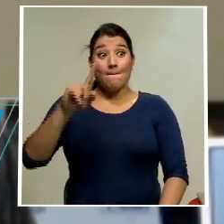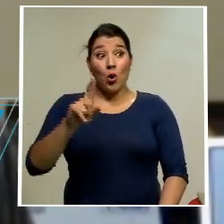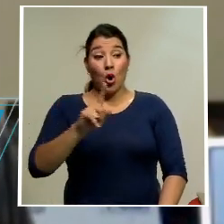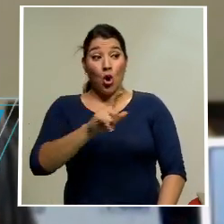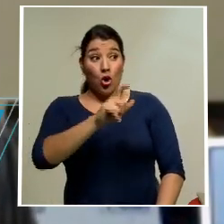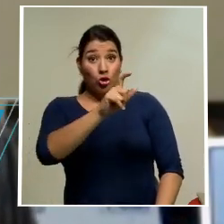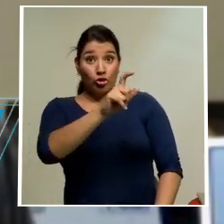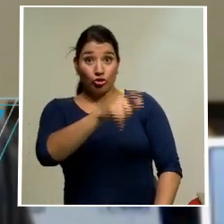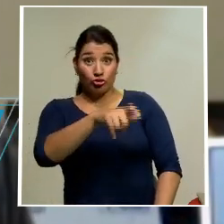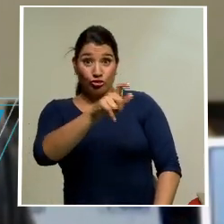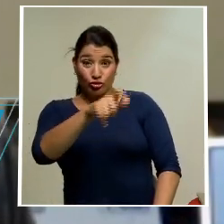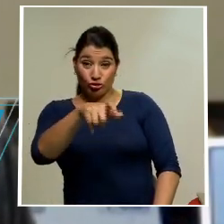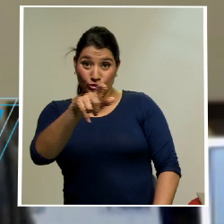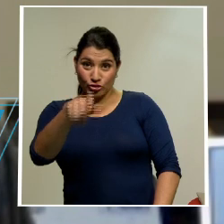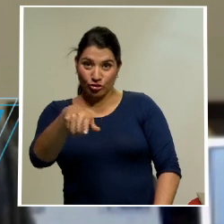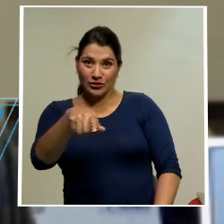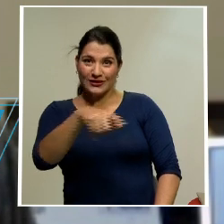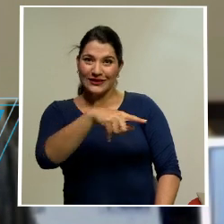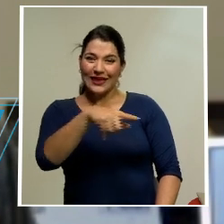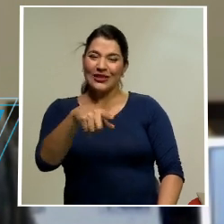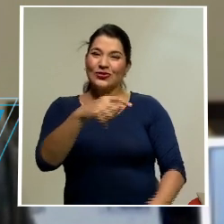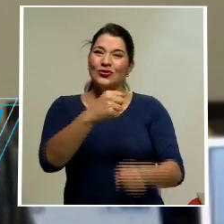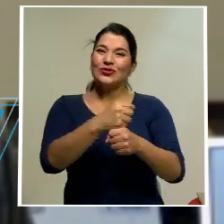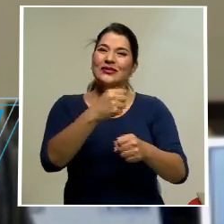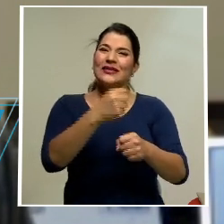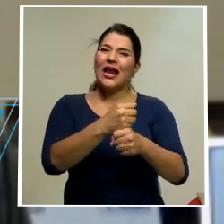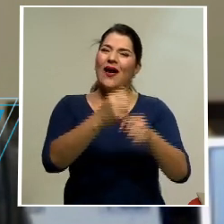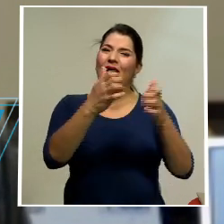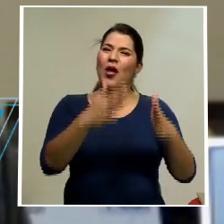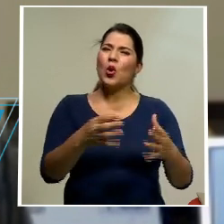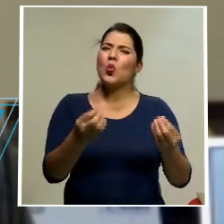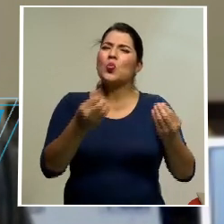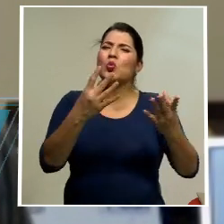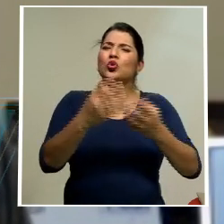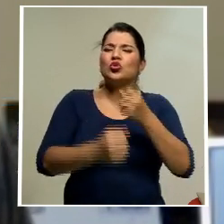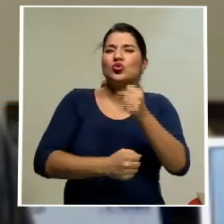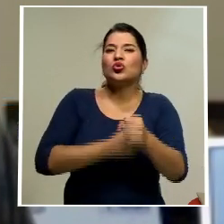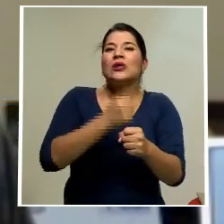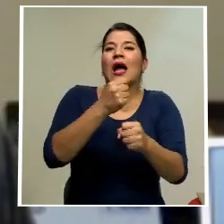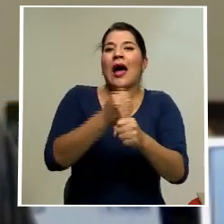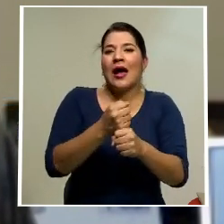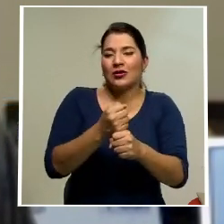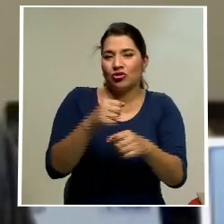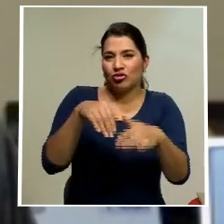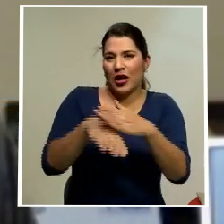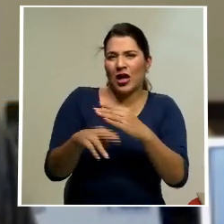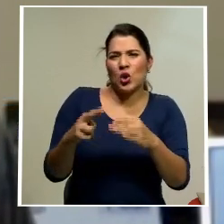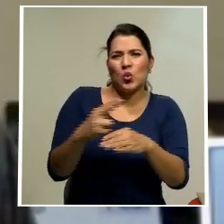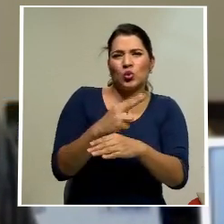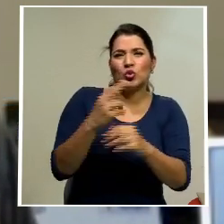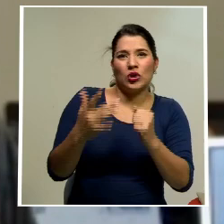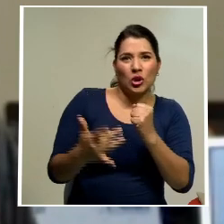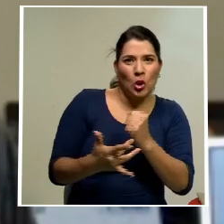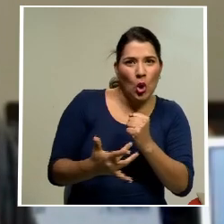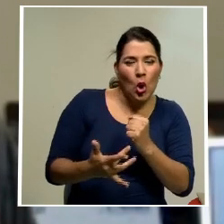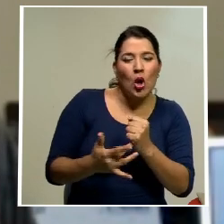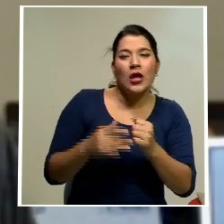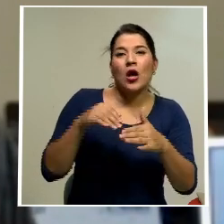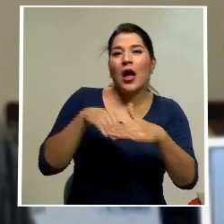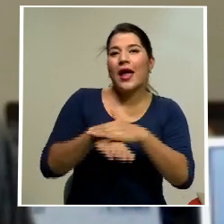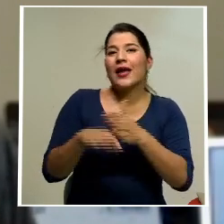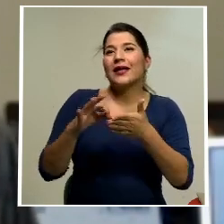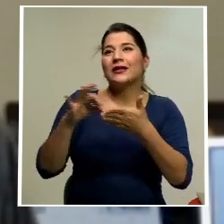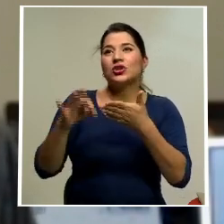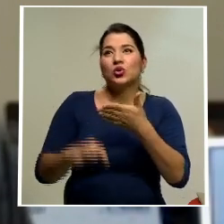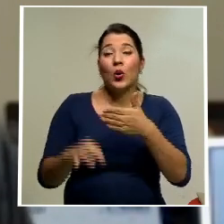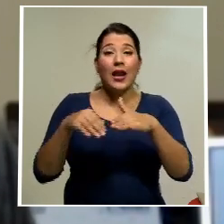de muchos años de haber impulsado todo el tema tecnológico en las escuelas, en los